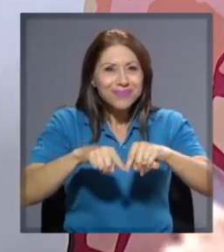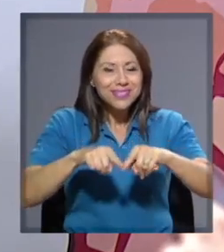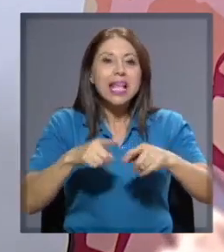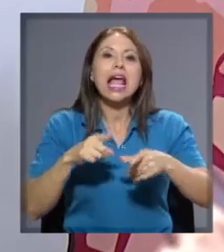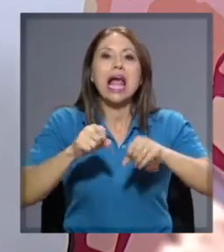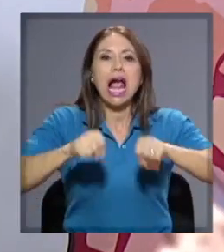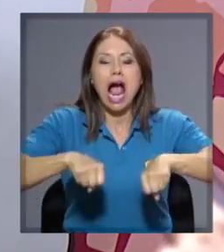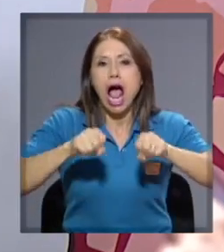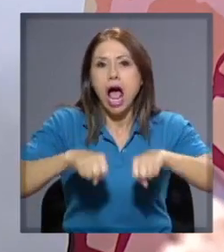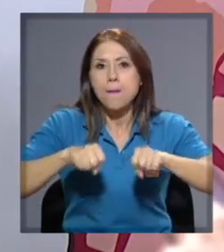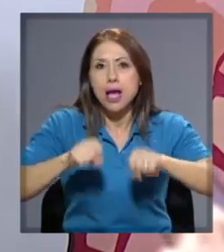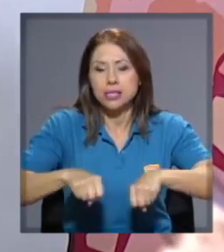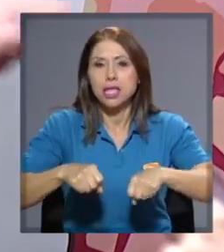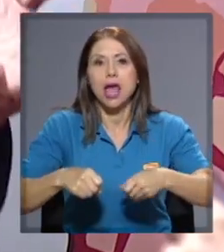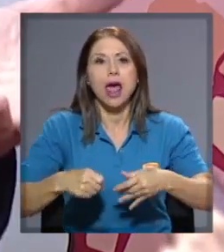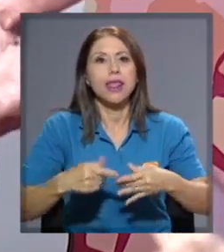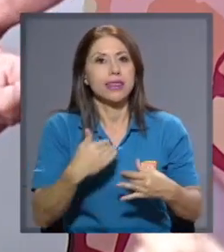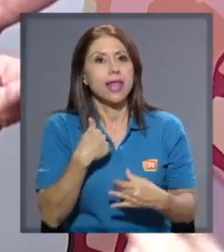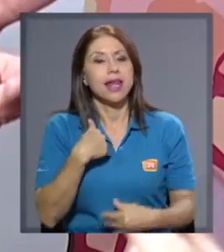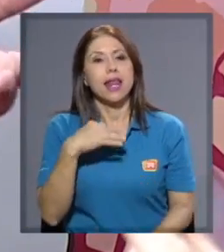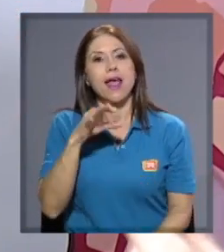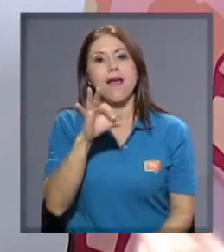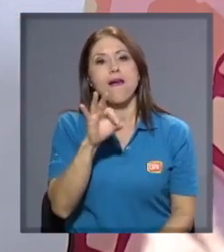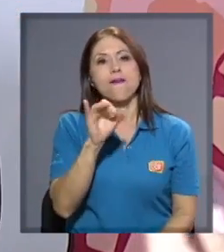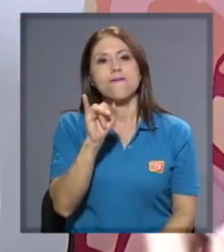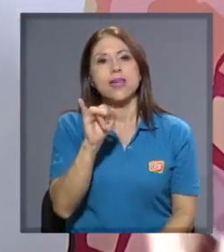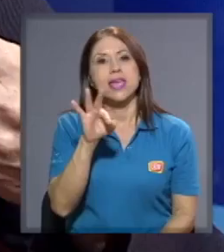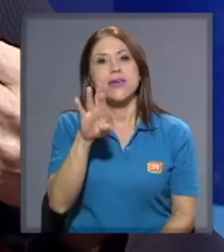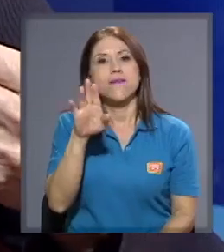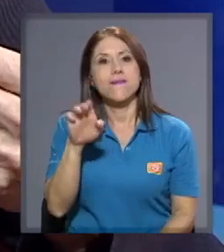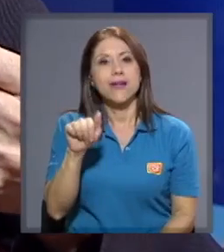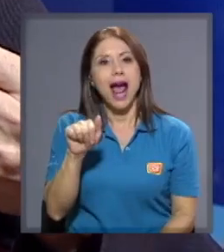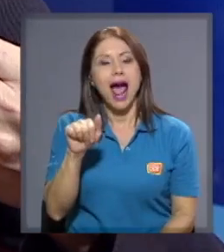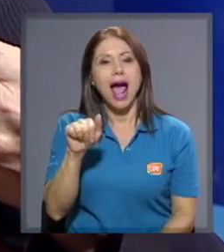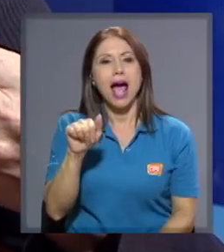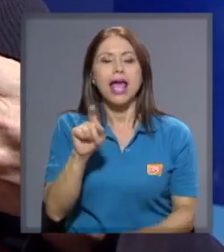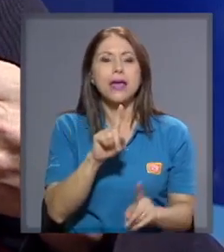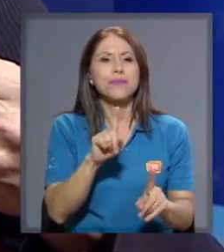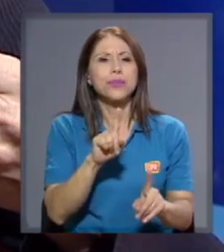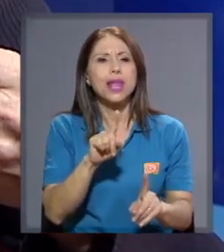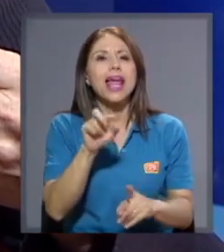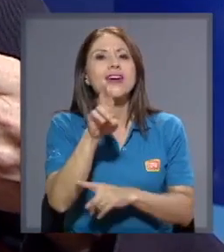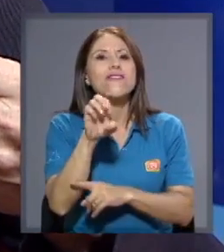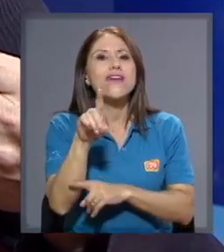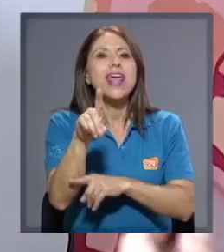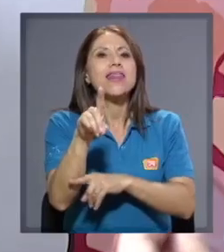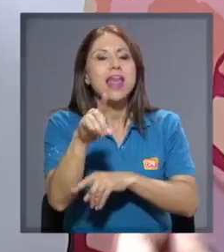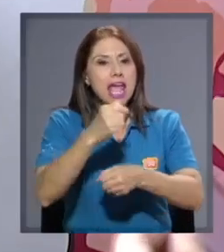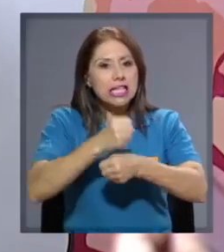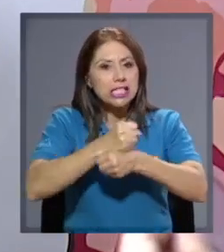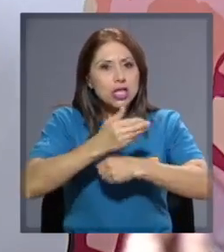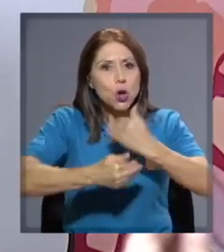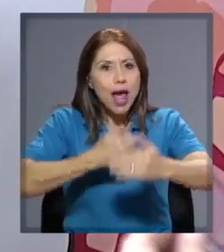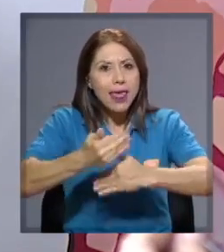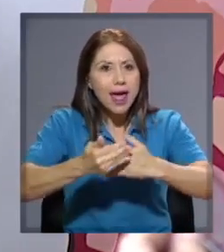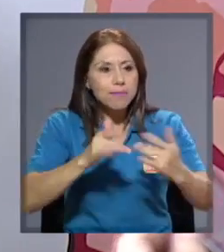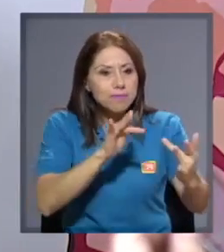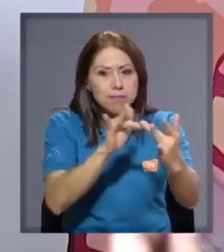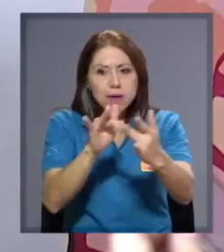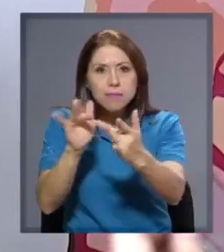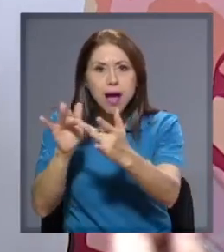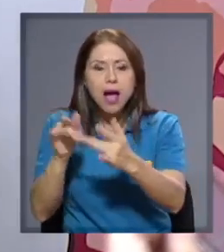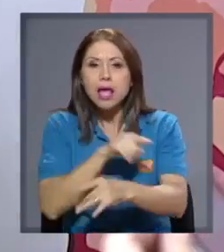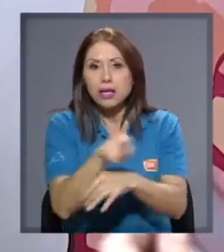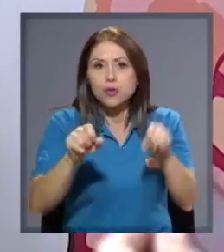que nos da el tener una fibra y por eso le hablaba es un rato de tener una figura de gestión en una red gestionada porque eso nos permite